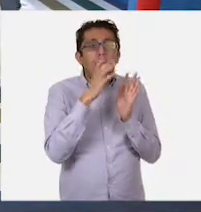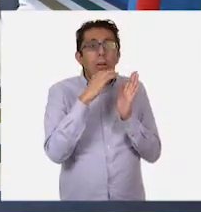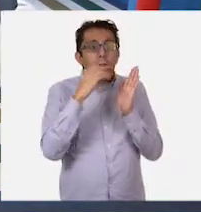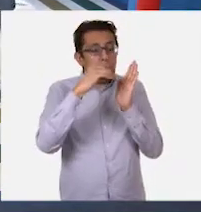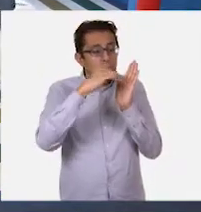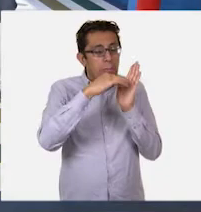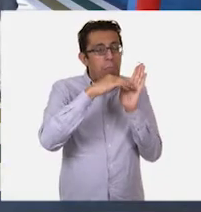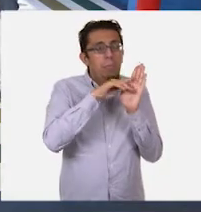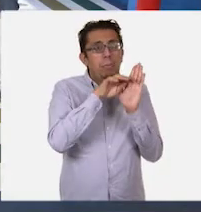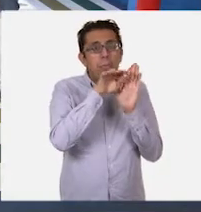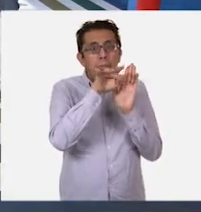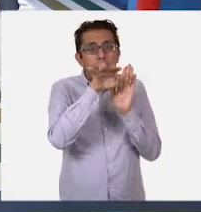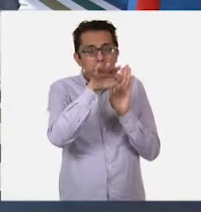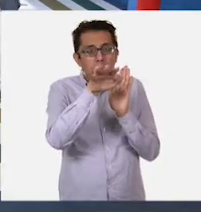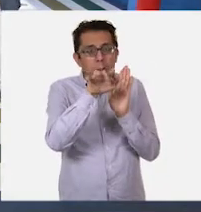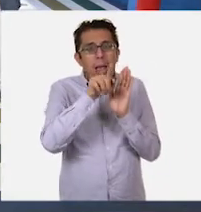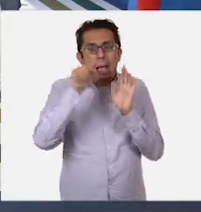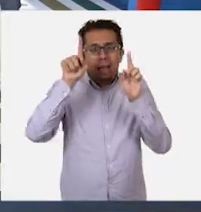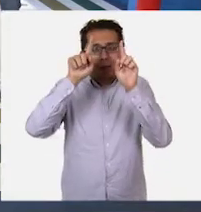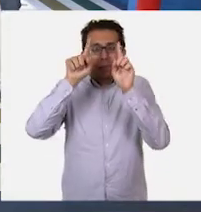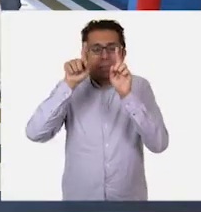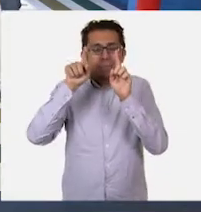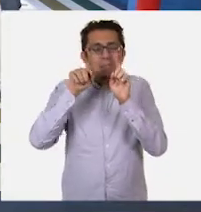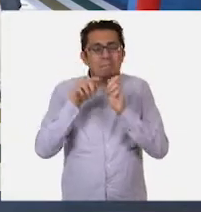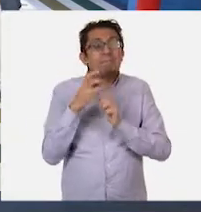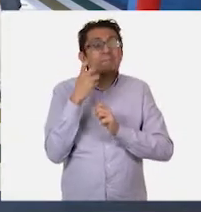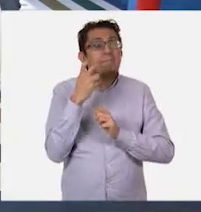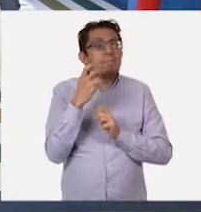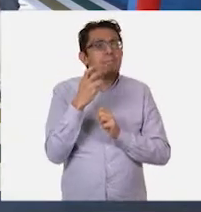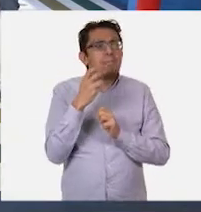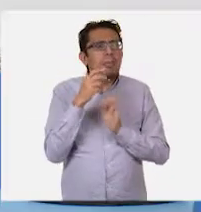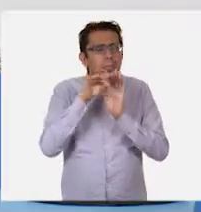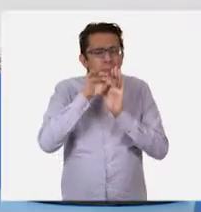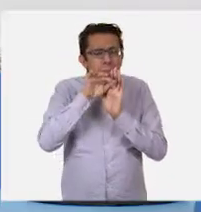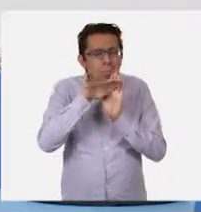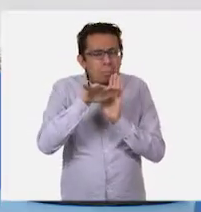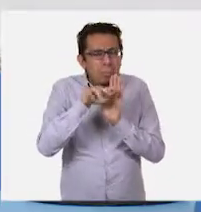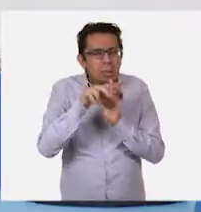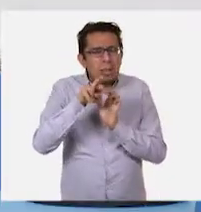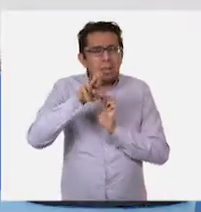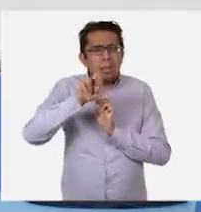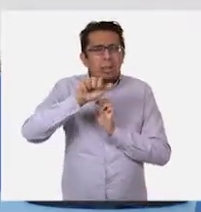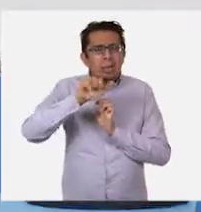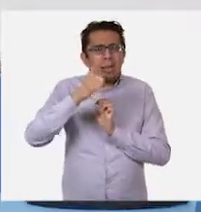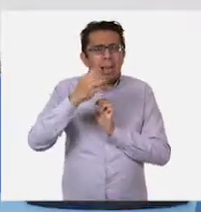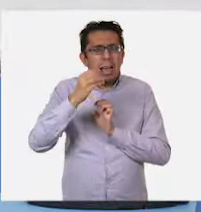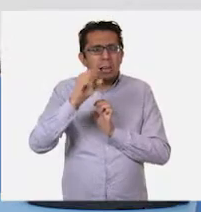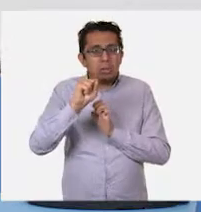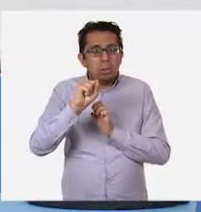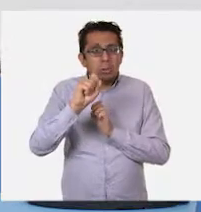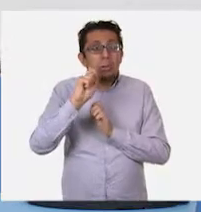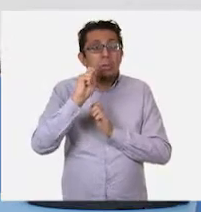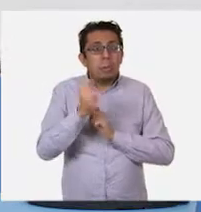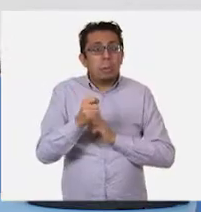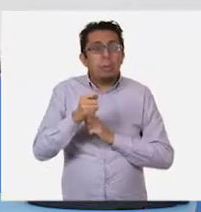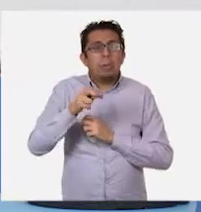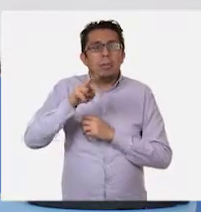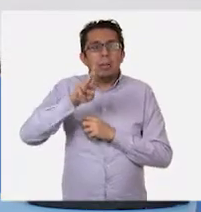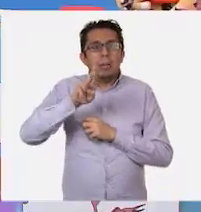un lado del escritorio. A estos rayos se les conoce como rayos